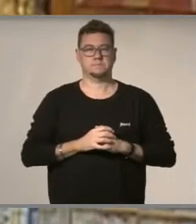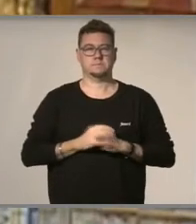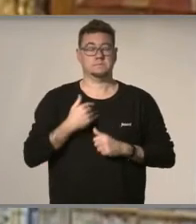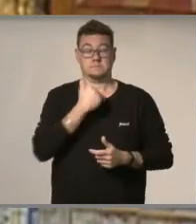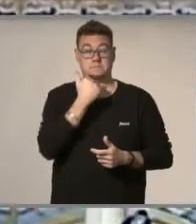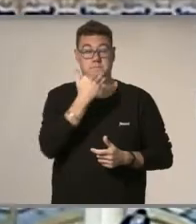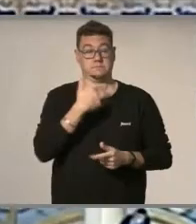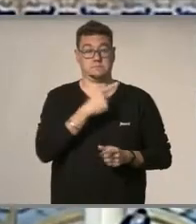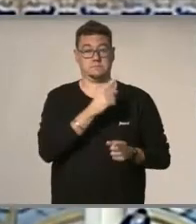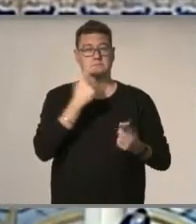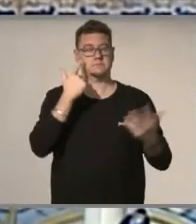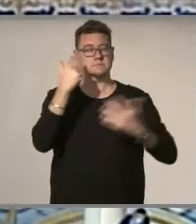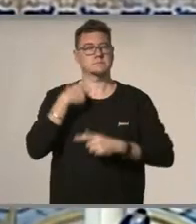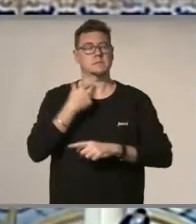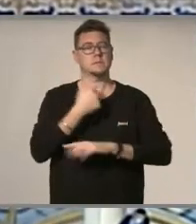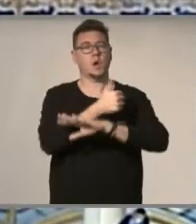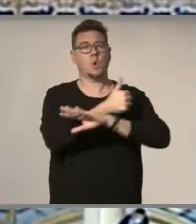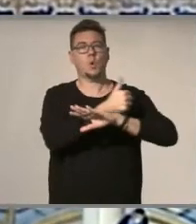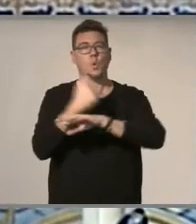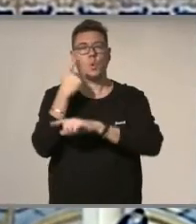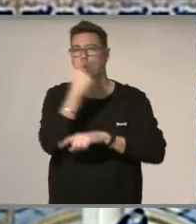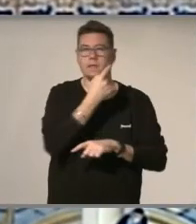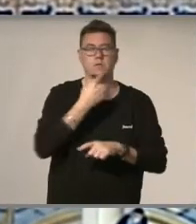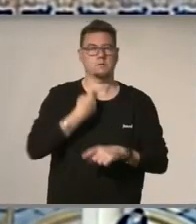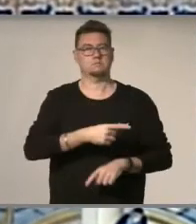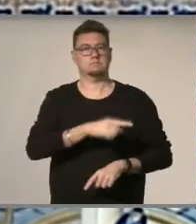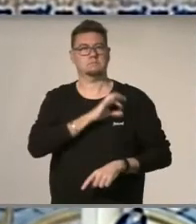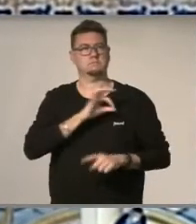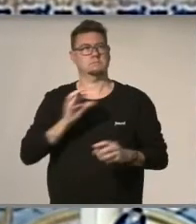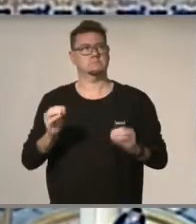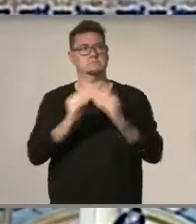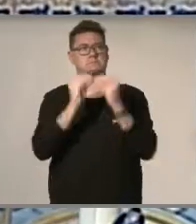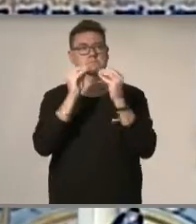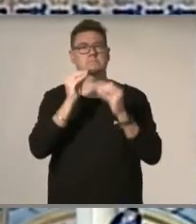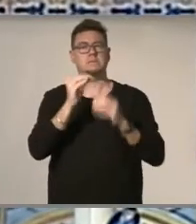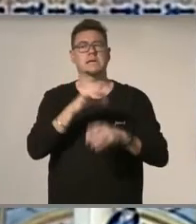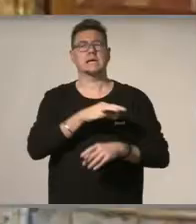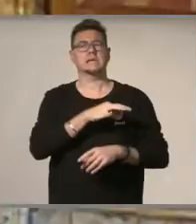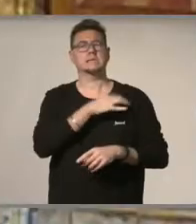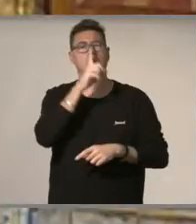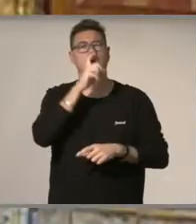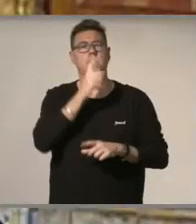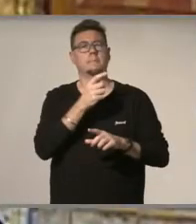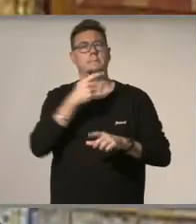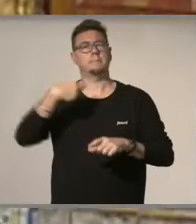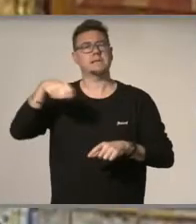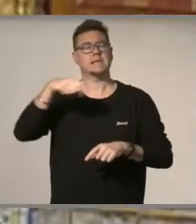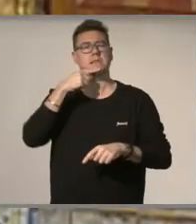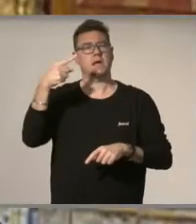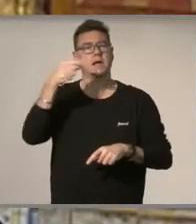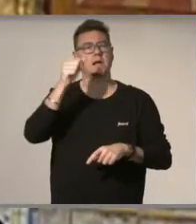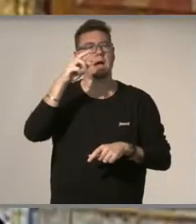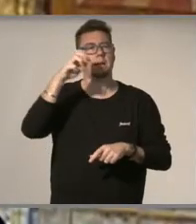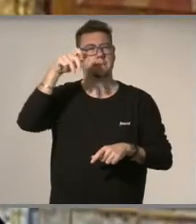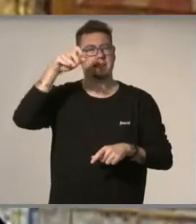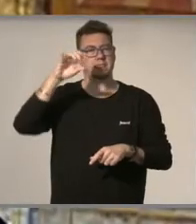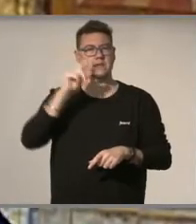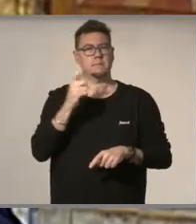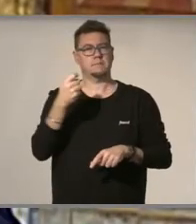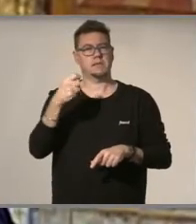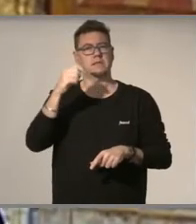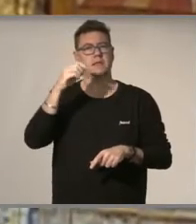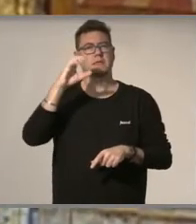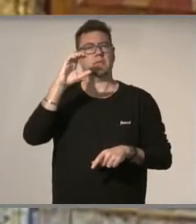quiero destacar el acierto del jurado, este año presidido por el presidente de la COE, Antonio Garamendi, por el sentido de su